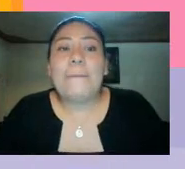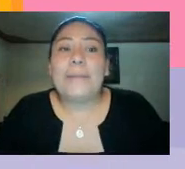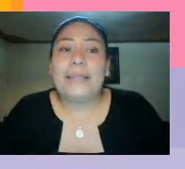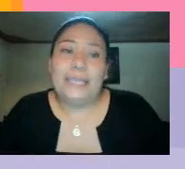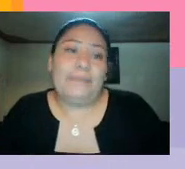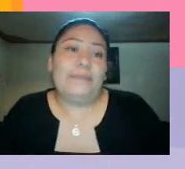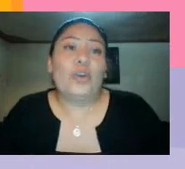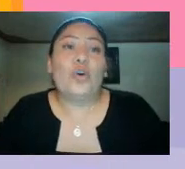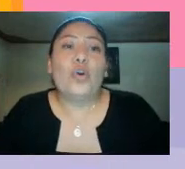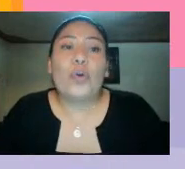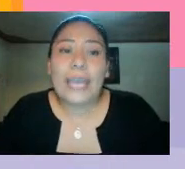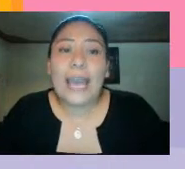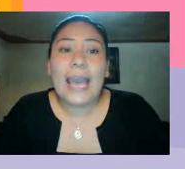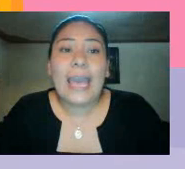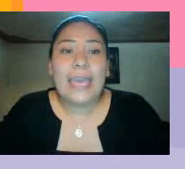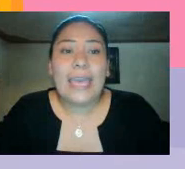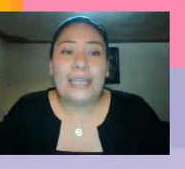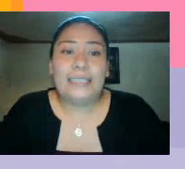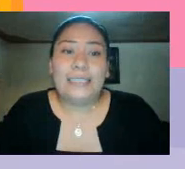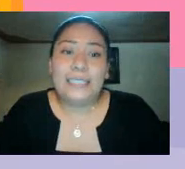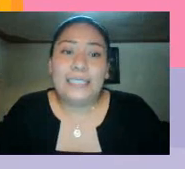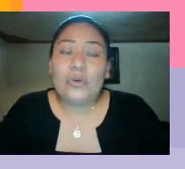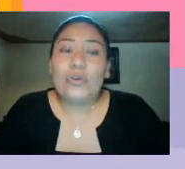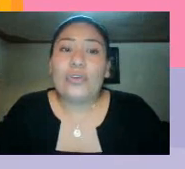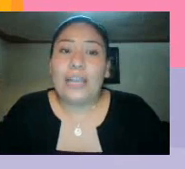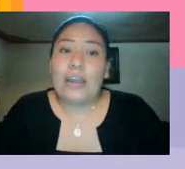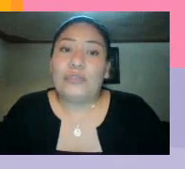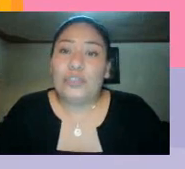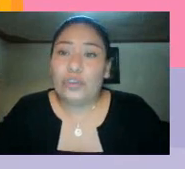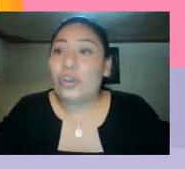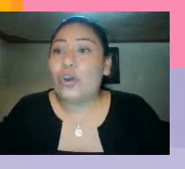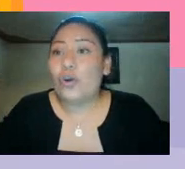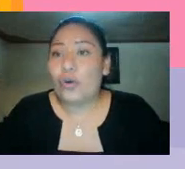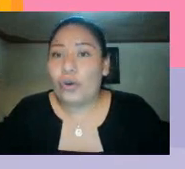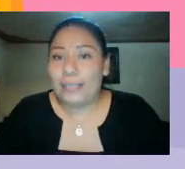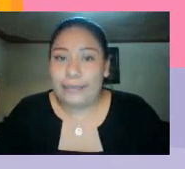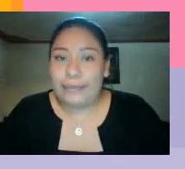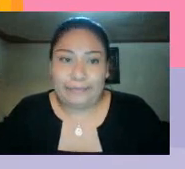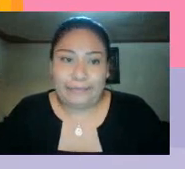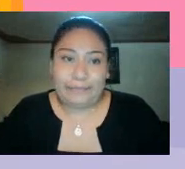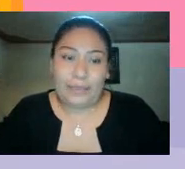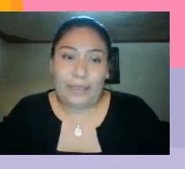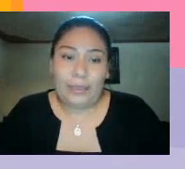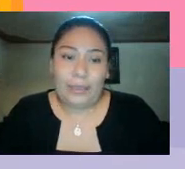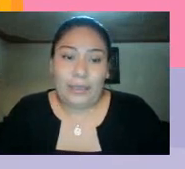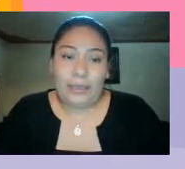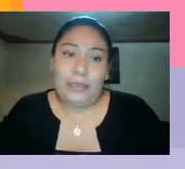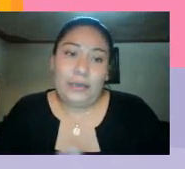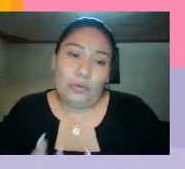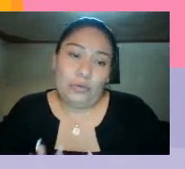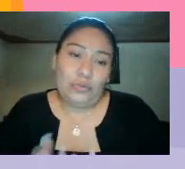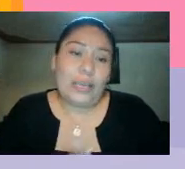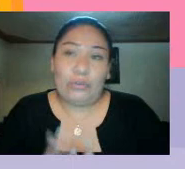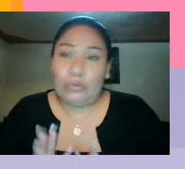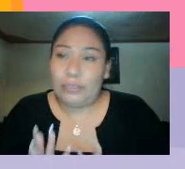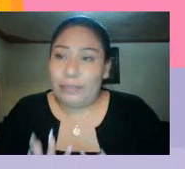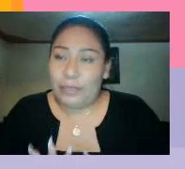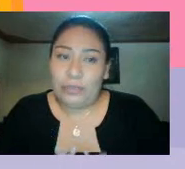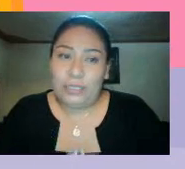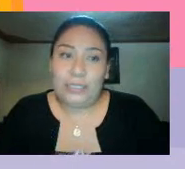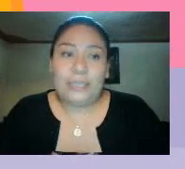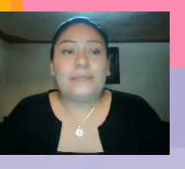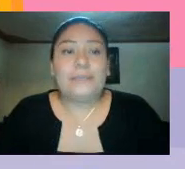¿Qué aprendí? Colorea el círculo de la opción correcta. Y tenemos